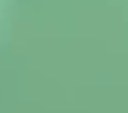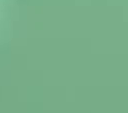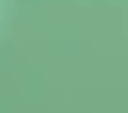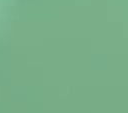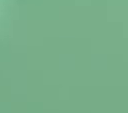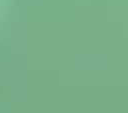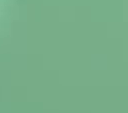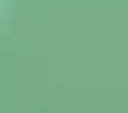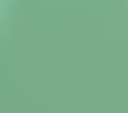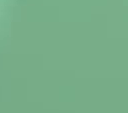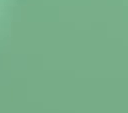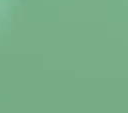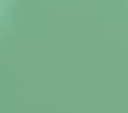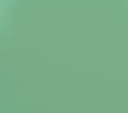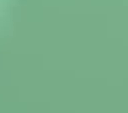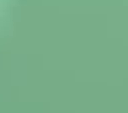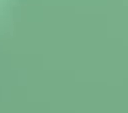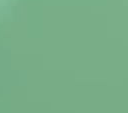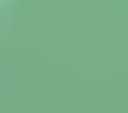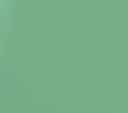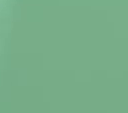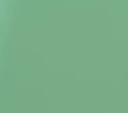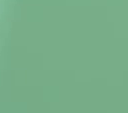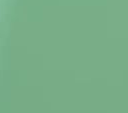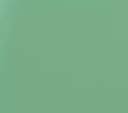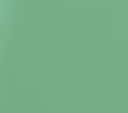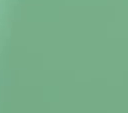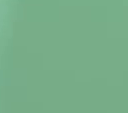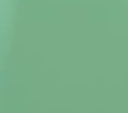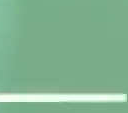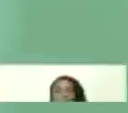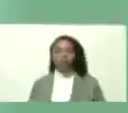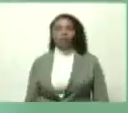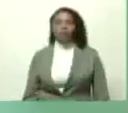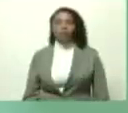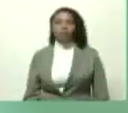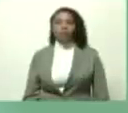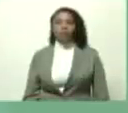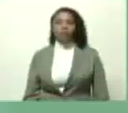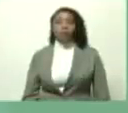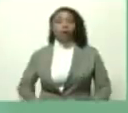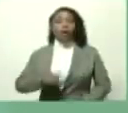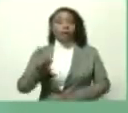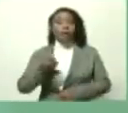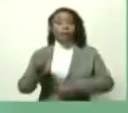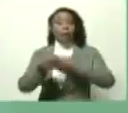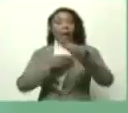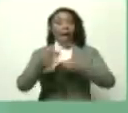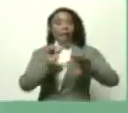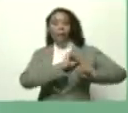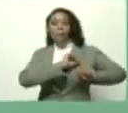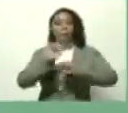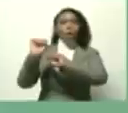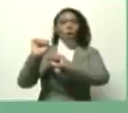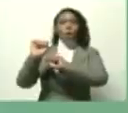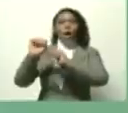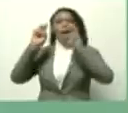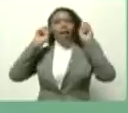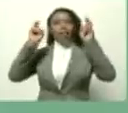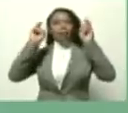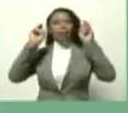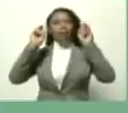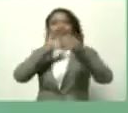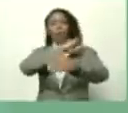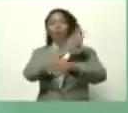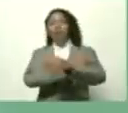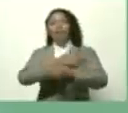asesinar personas que pasaran en la autopista regional del centro y también para intentar repeler la acción de las fuerzas